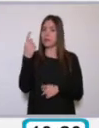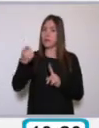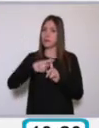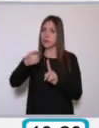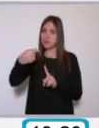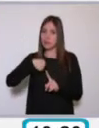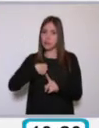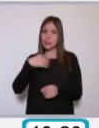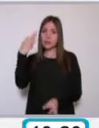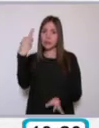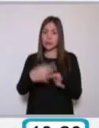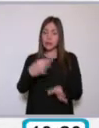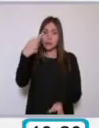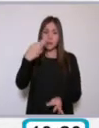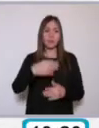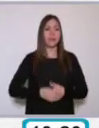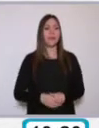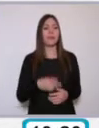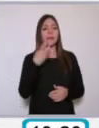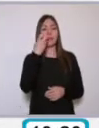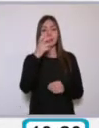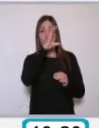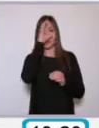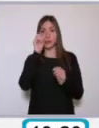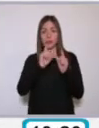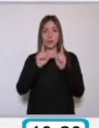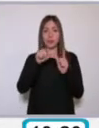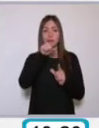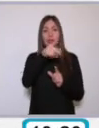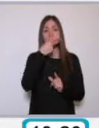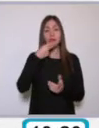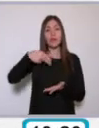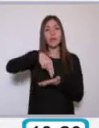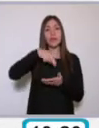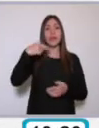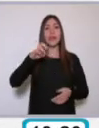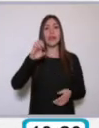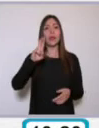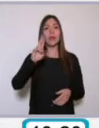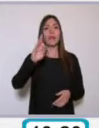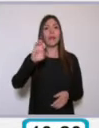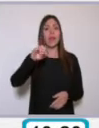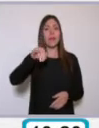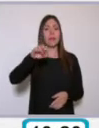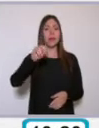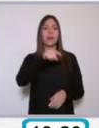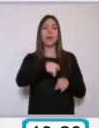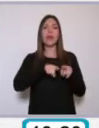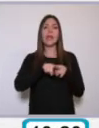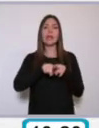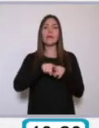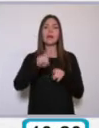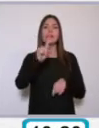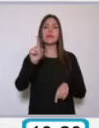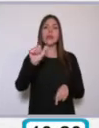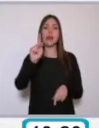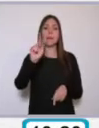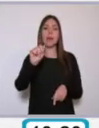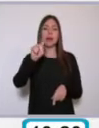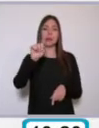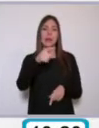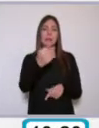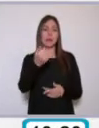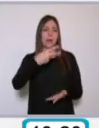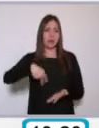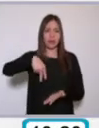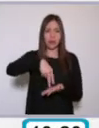¿no? Y mira, aquí tenemos otra foto, él es Eufemio, el hermano de Zapata, que es el primero en llegar a Palacio Nacional en el 14. Entonces él se toma